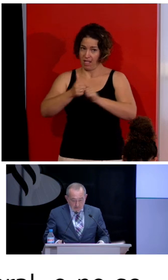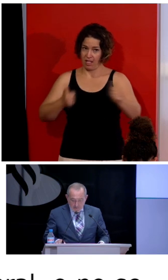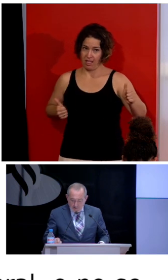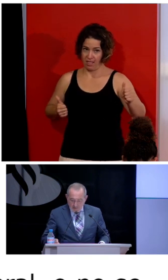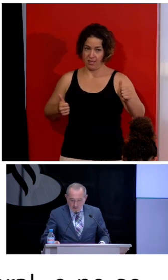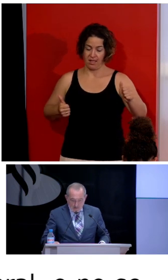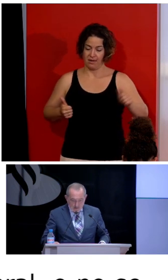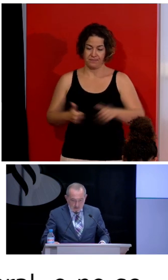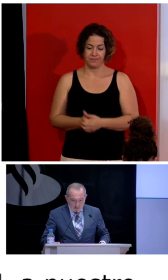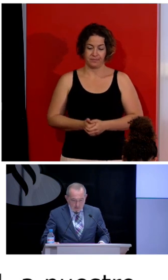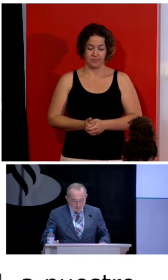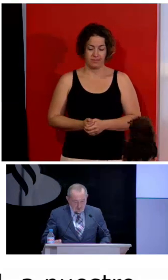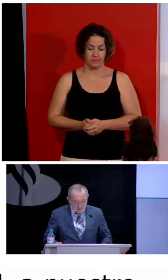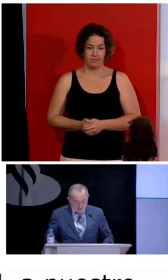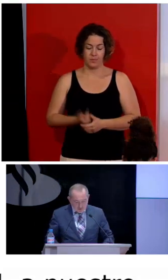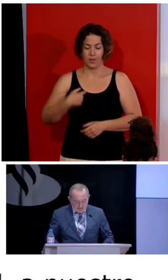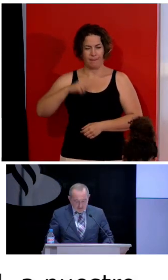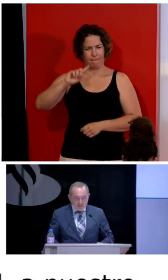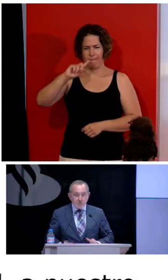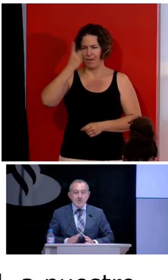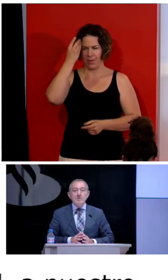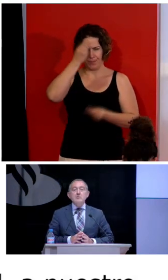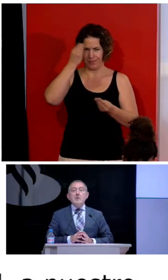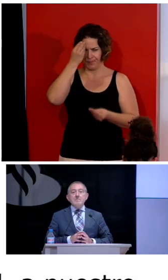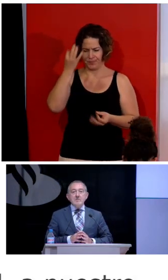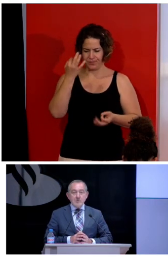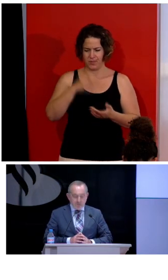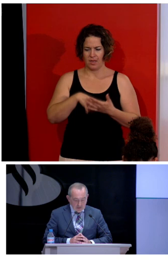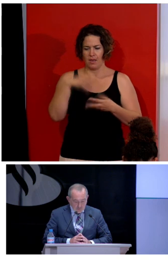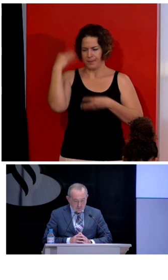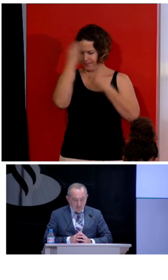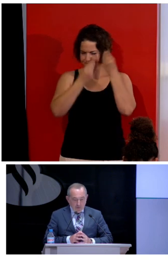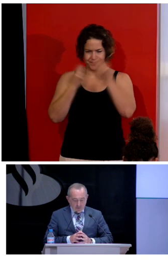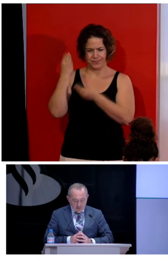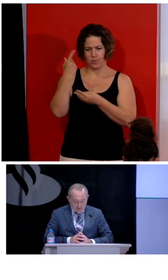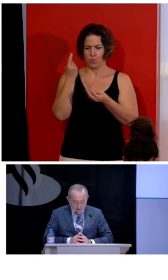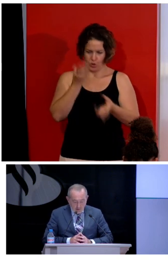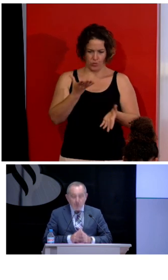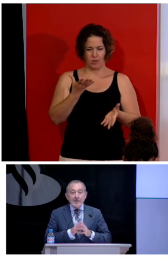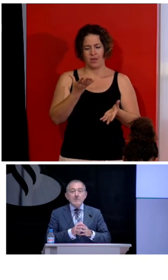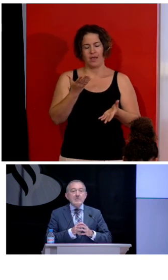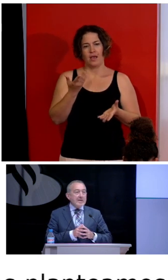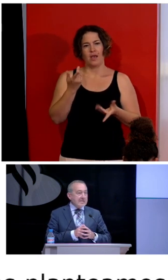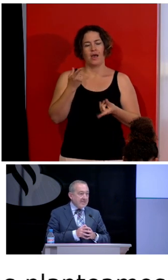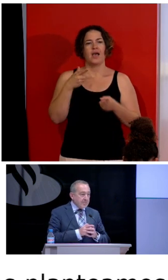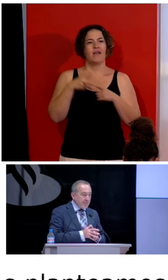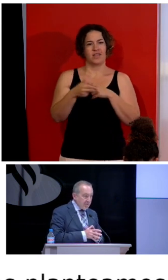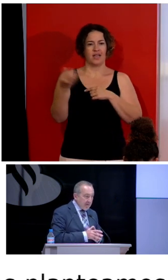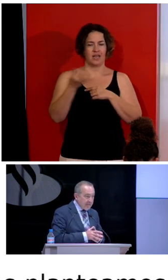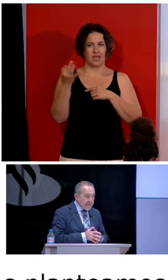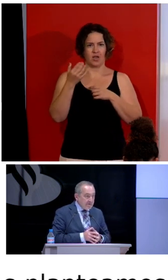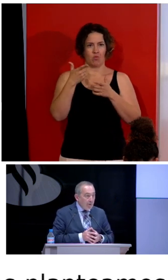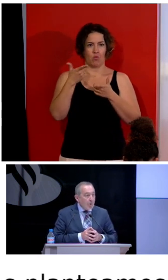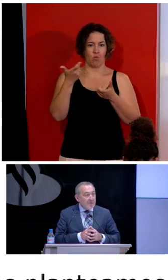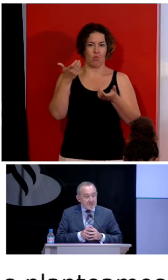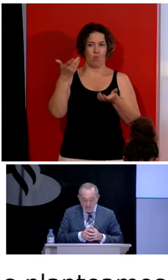nosotros la primera cuestión que nos planteamos, hicimos una reflexión y dijimos, bueno, lo que hay que evitar es la